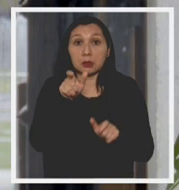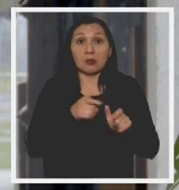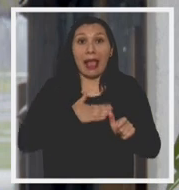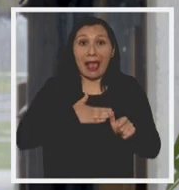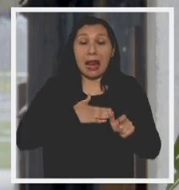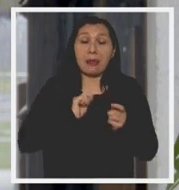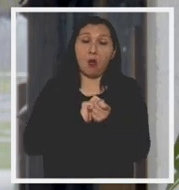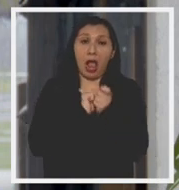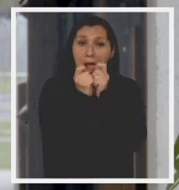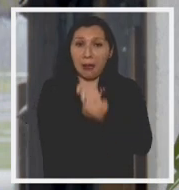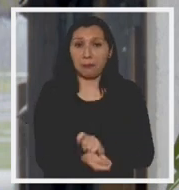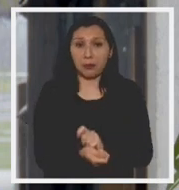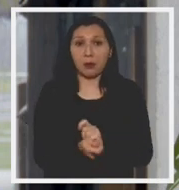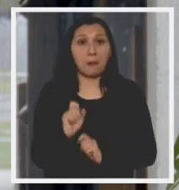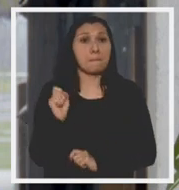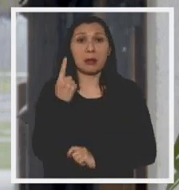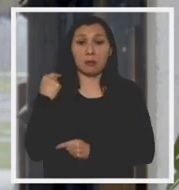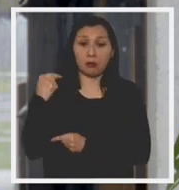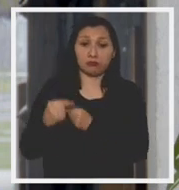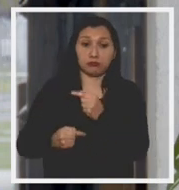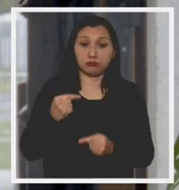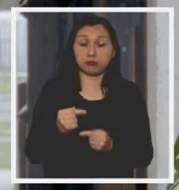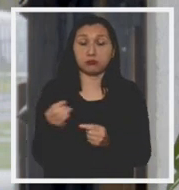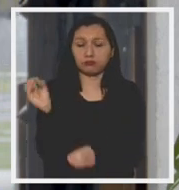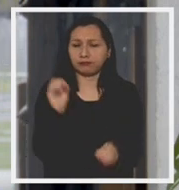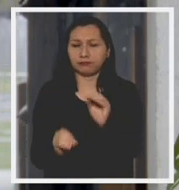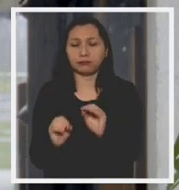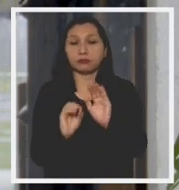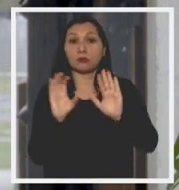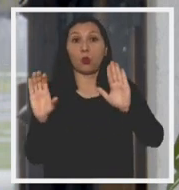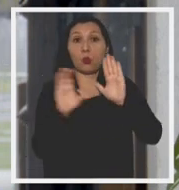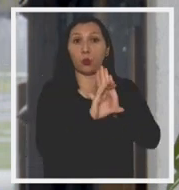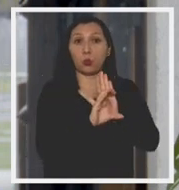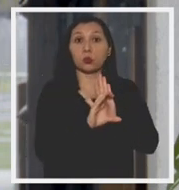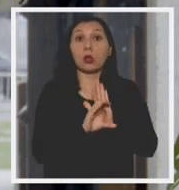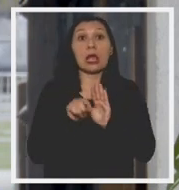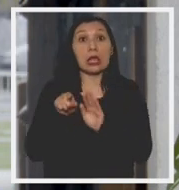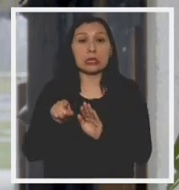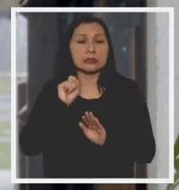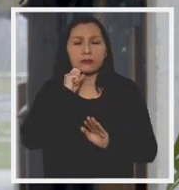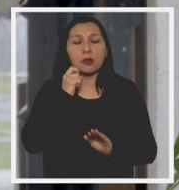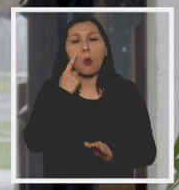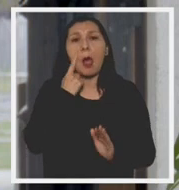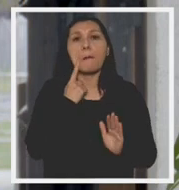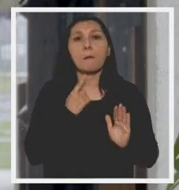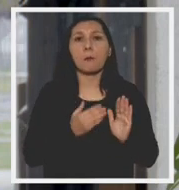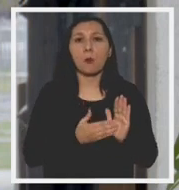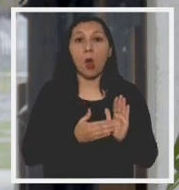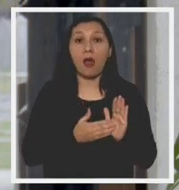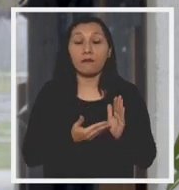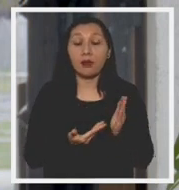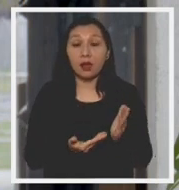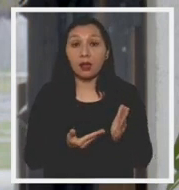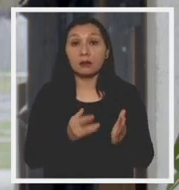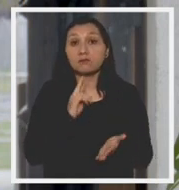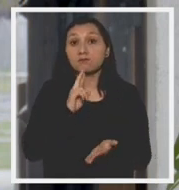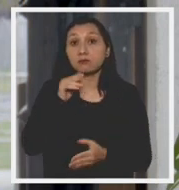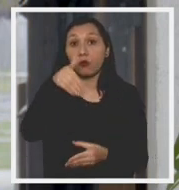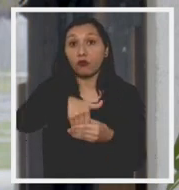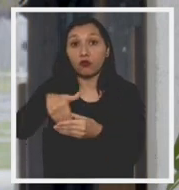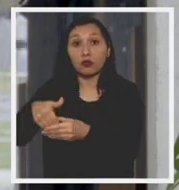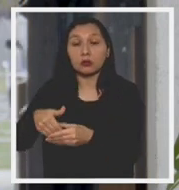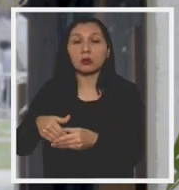reformistas. El primer proceso constitucional fue, de hecho, una prueba de ello. Y el resultado del plebiscito así